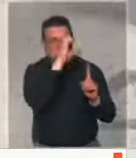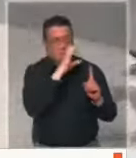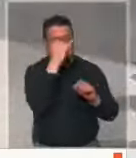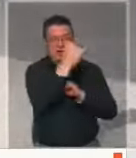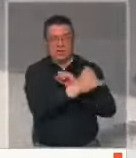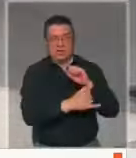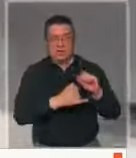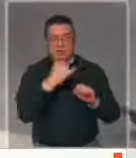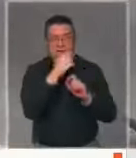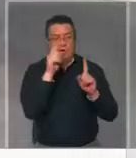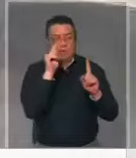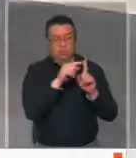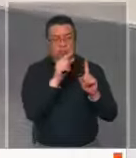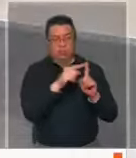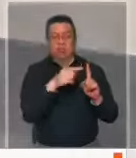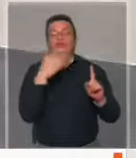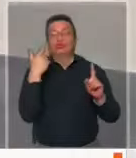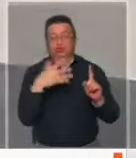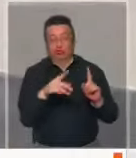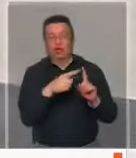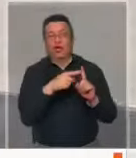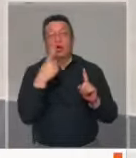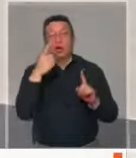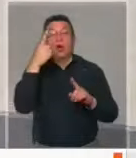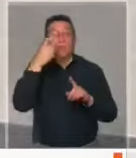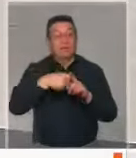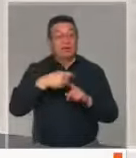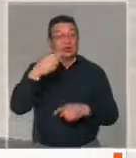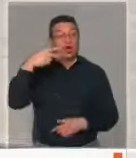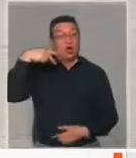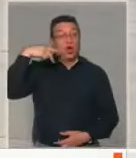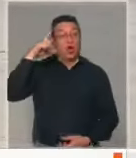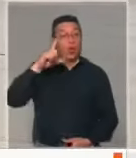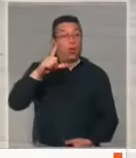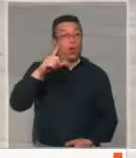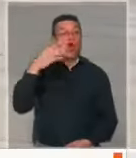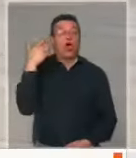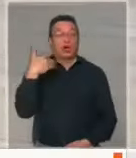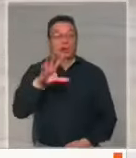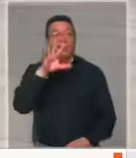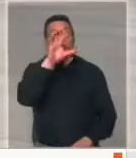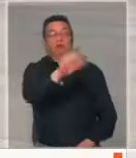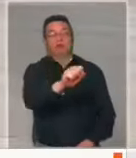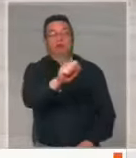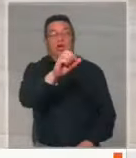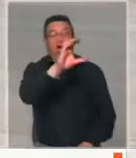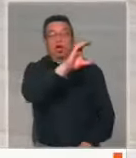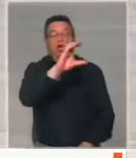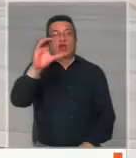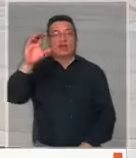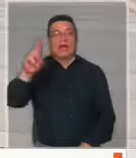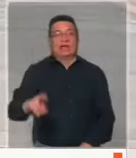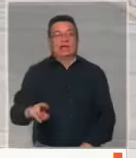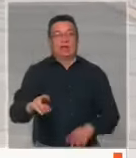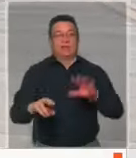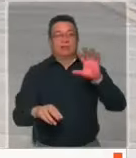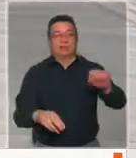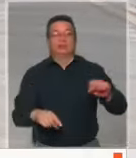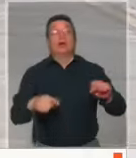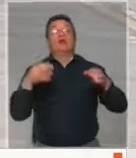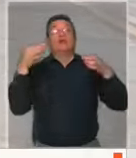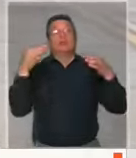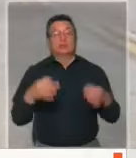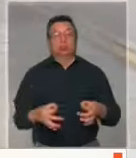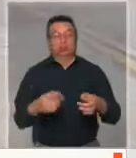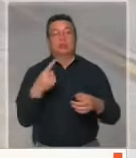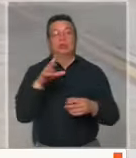de distintas partes por Interpol y que durante el mes de julio finalmente fue encontrado en Costa Rica. Se concreta de esta manera